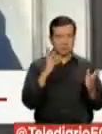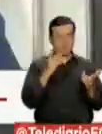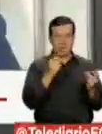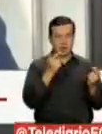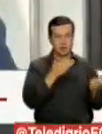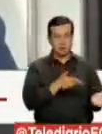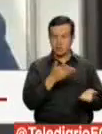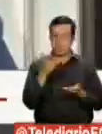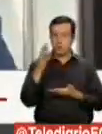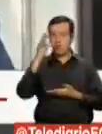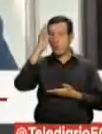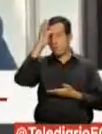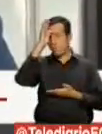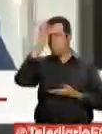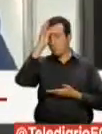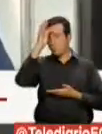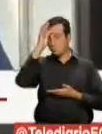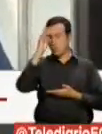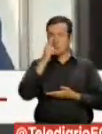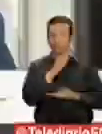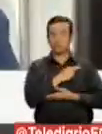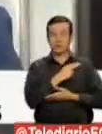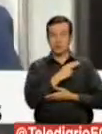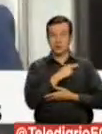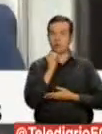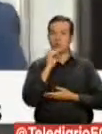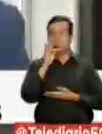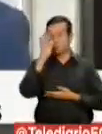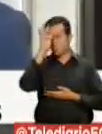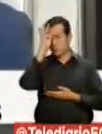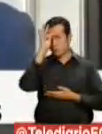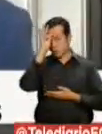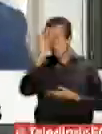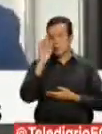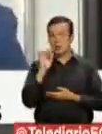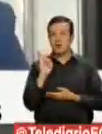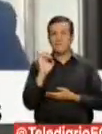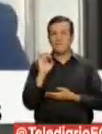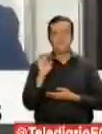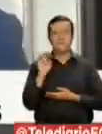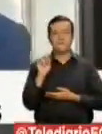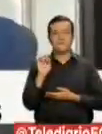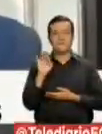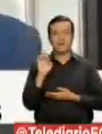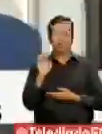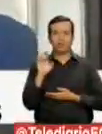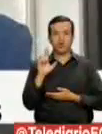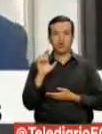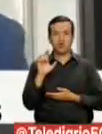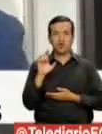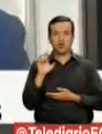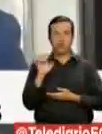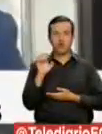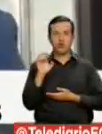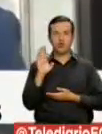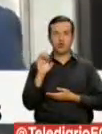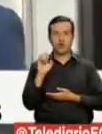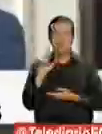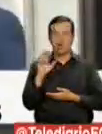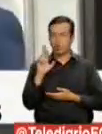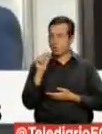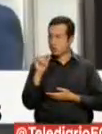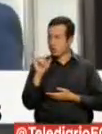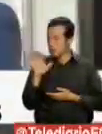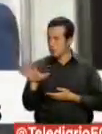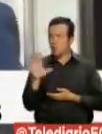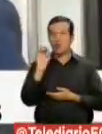inmediatamente al hospital universitario o al hospital de infectología, y las personas que vayan a Flagrancia, que queden por Tete, puedan ser remitidas